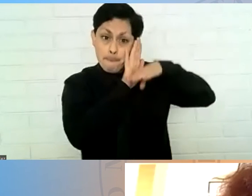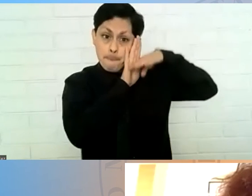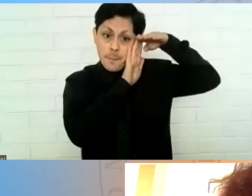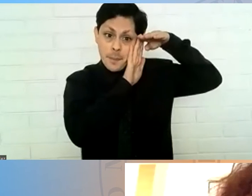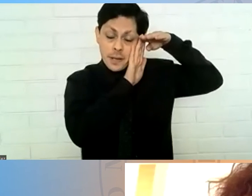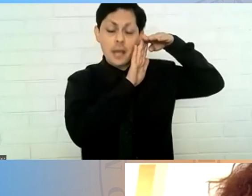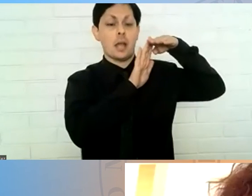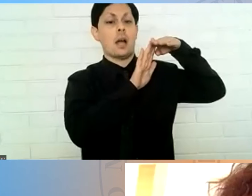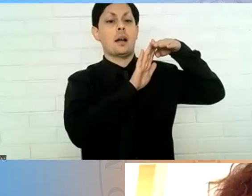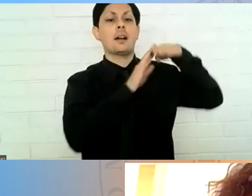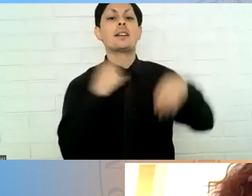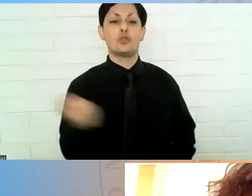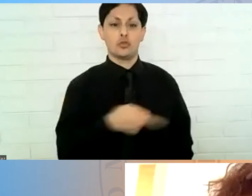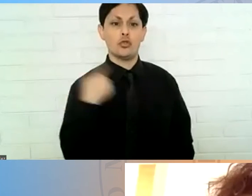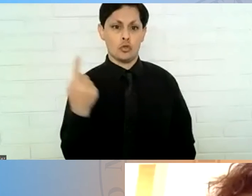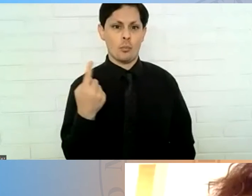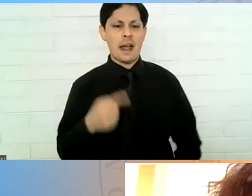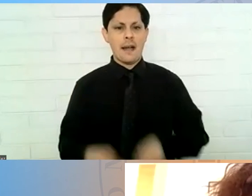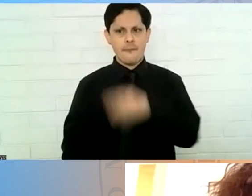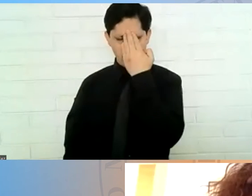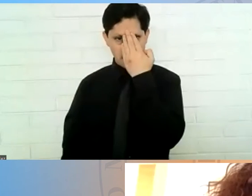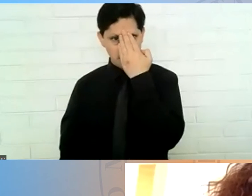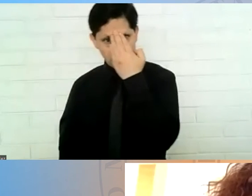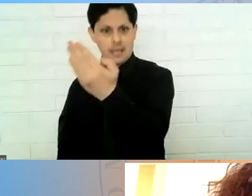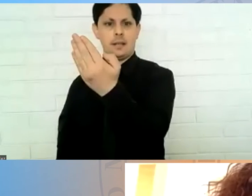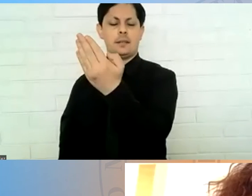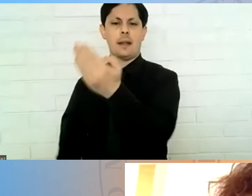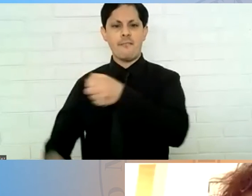¿no es cierto?, para enfrentar este nuevo desafío.